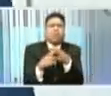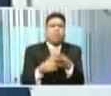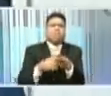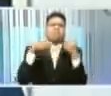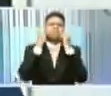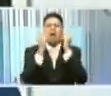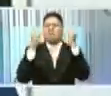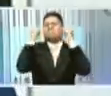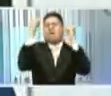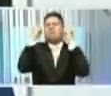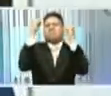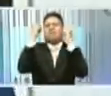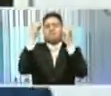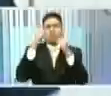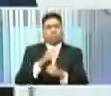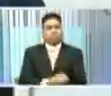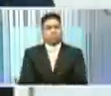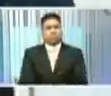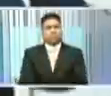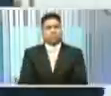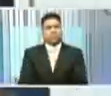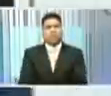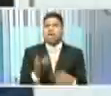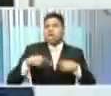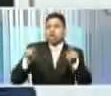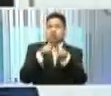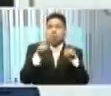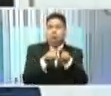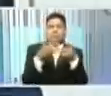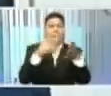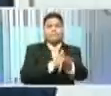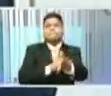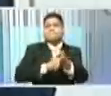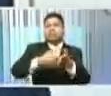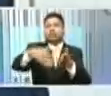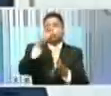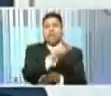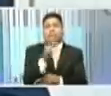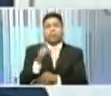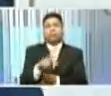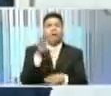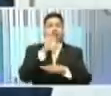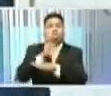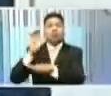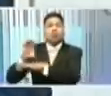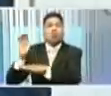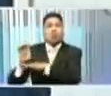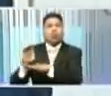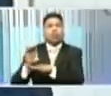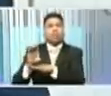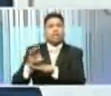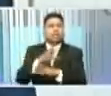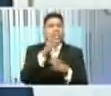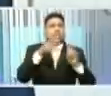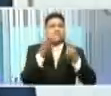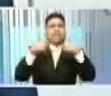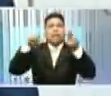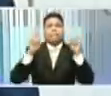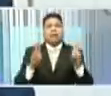sabotear. Así como millones todos los días salimos a cuidar de la paz de la